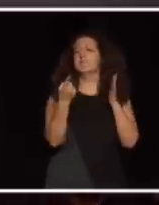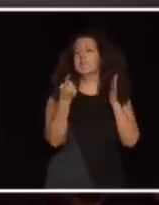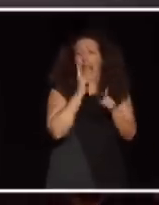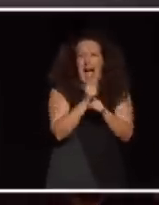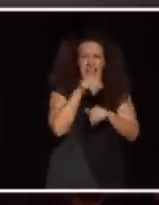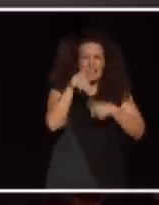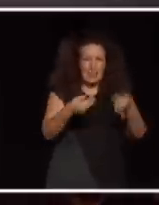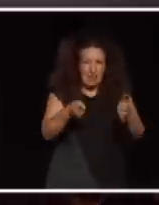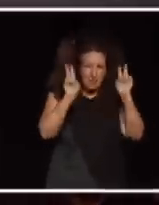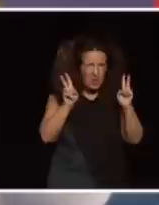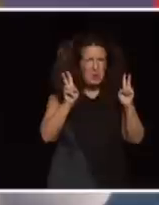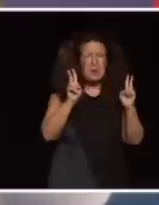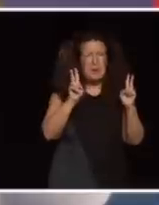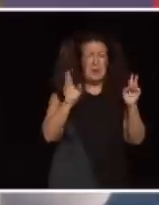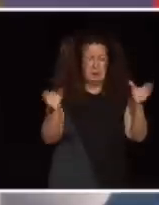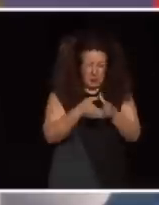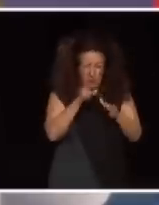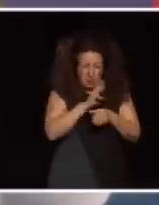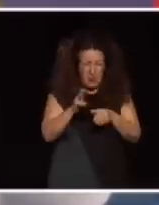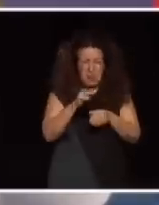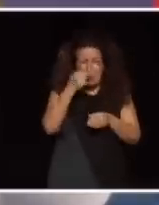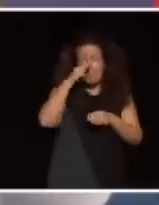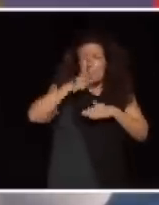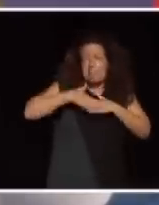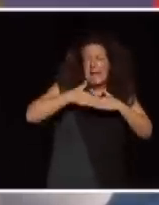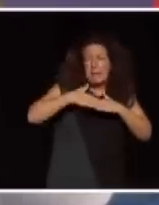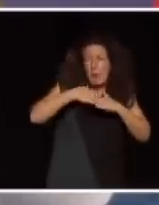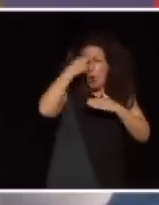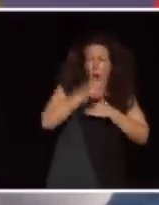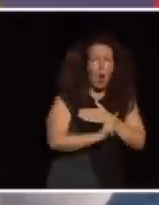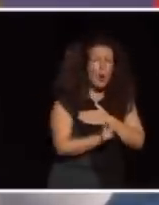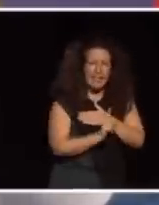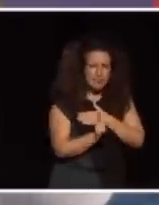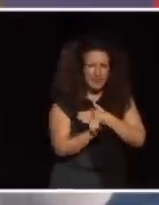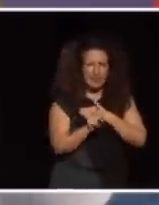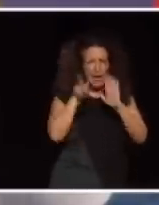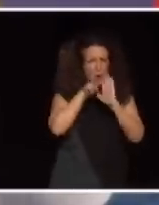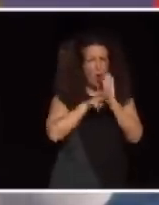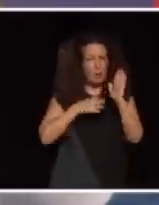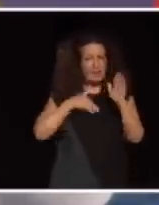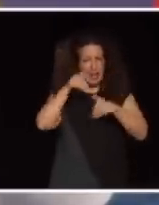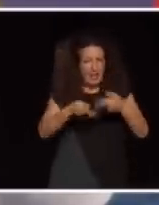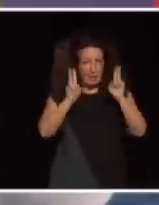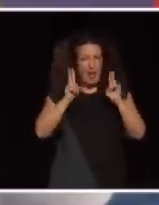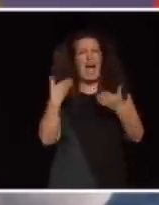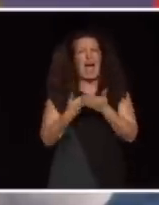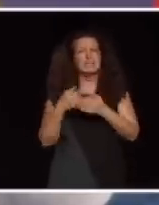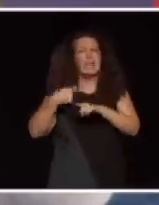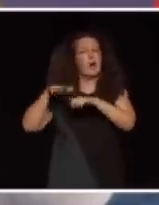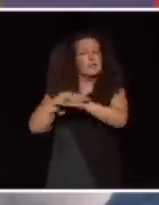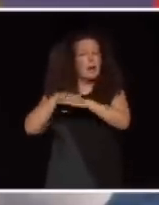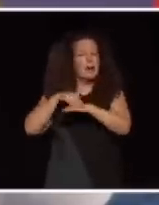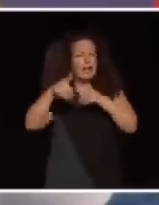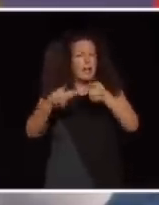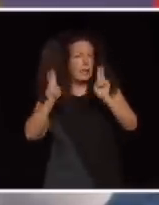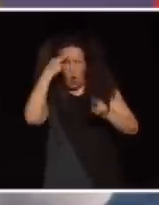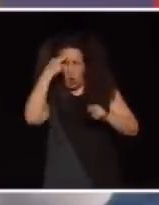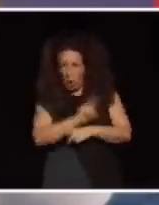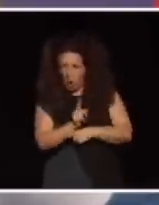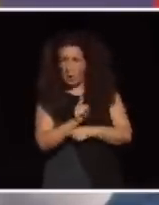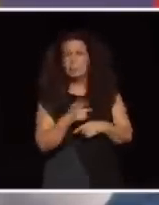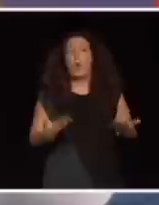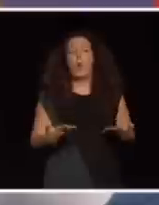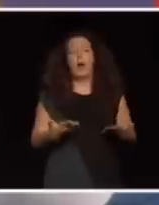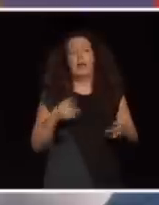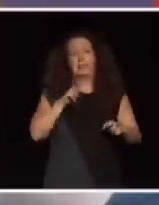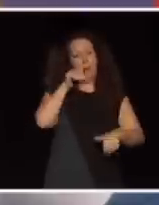un partido que no respeta ni las más mínimas reglas de la democracia, que no respeta lo más básico en democracia, que es la